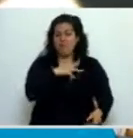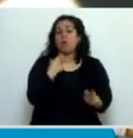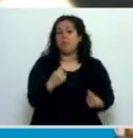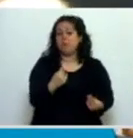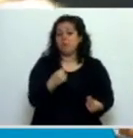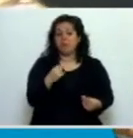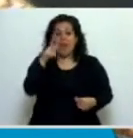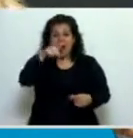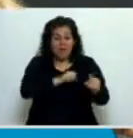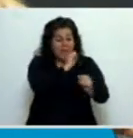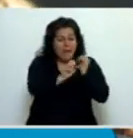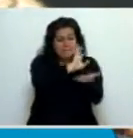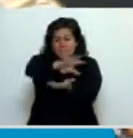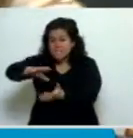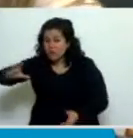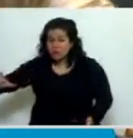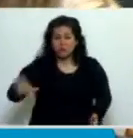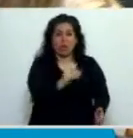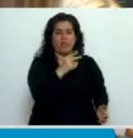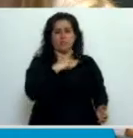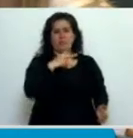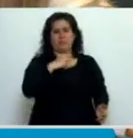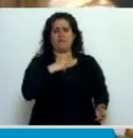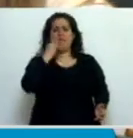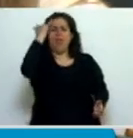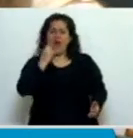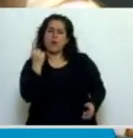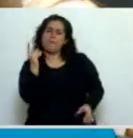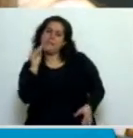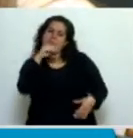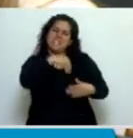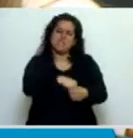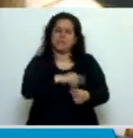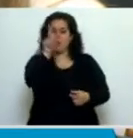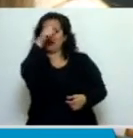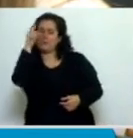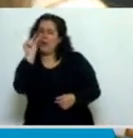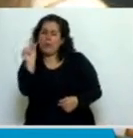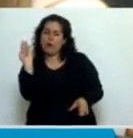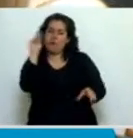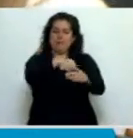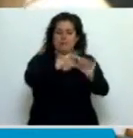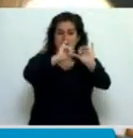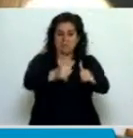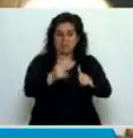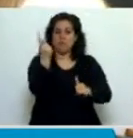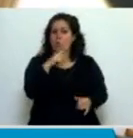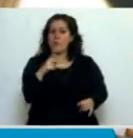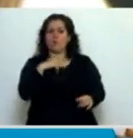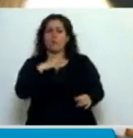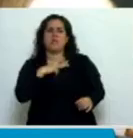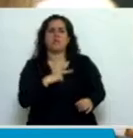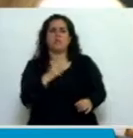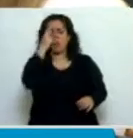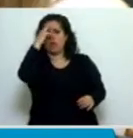empresas son privadas y tienen una participación minoritaria del Estado. No estamos ante las privatizaciones